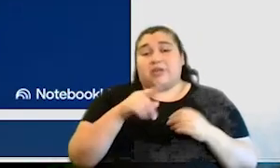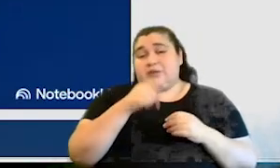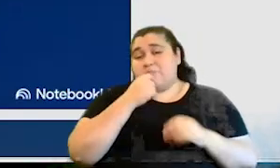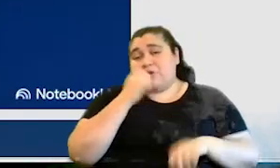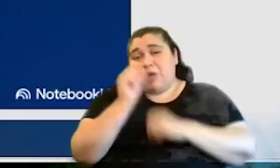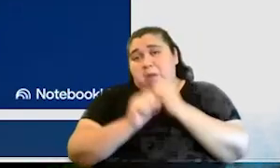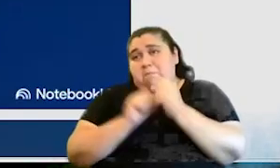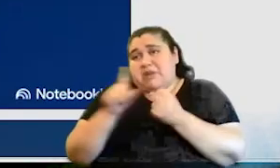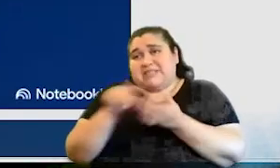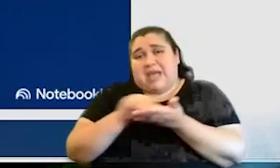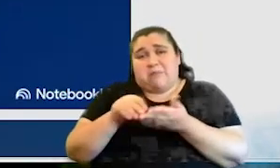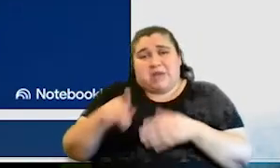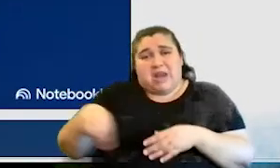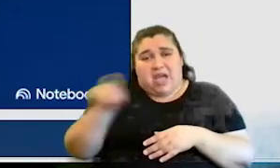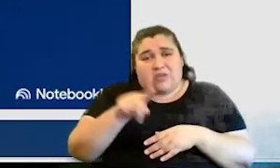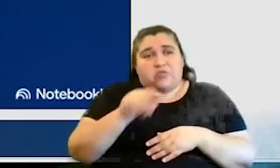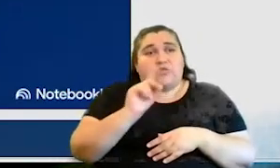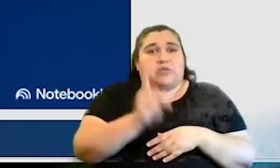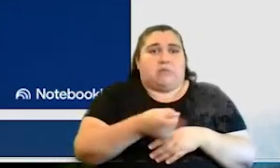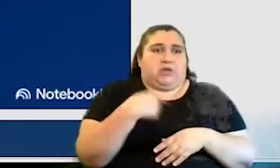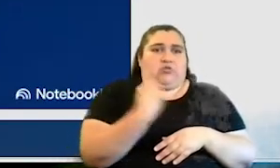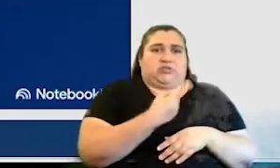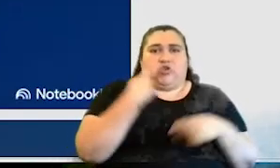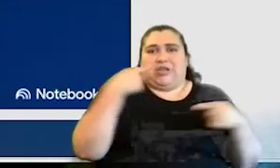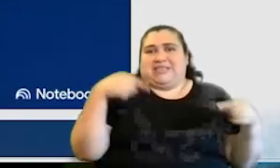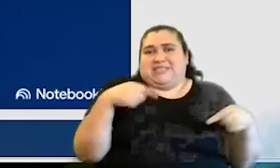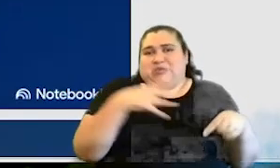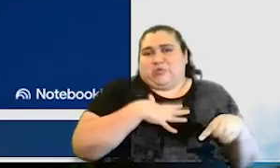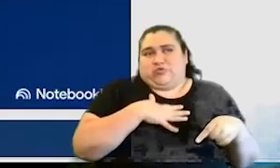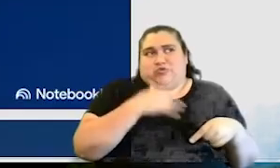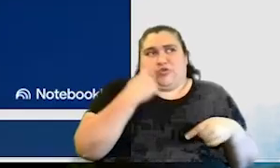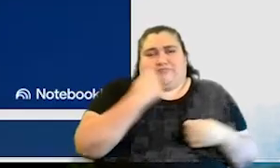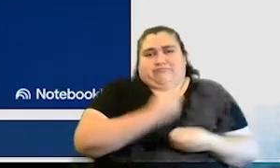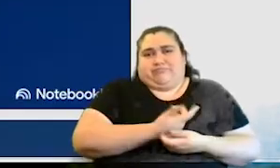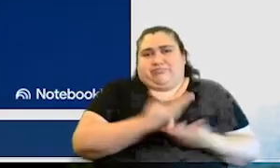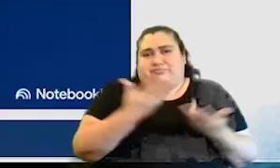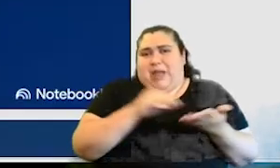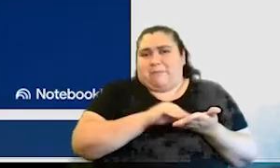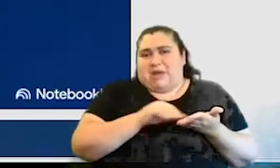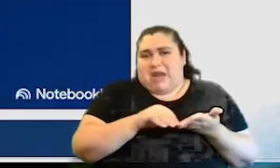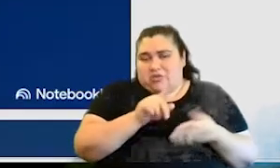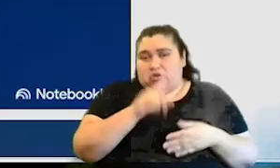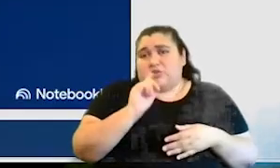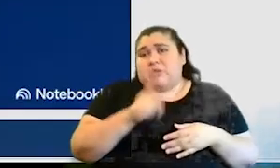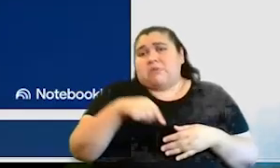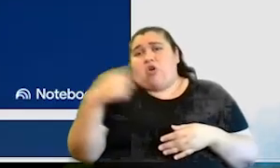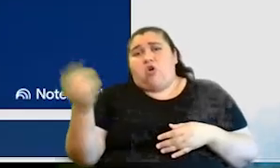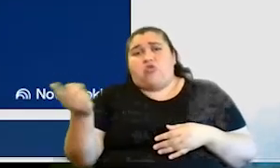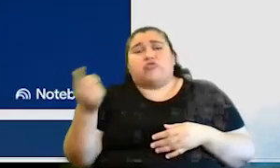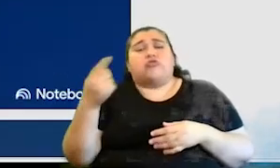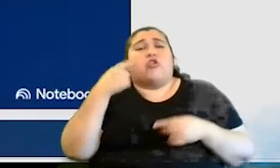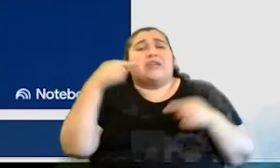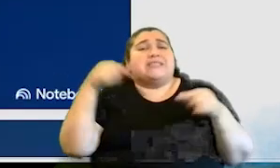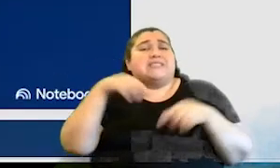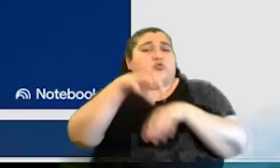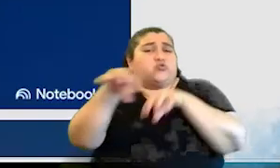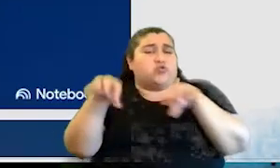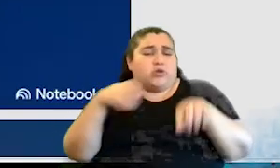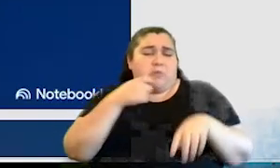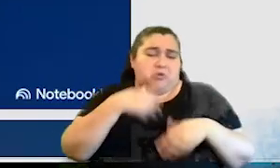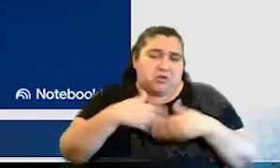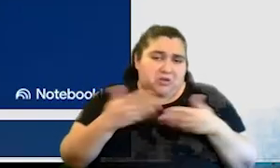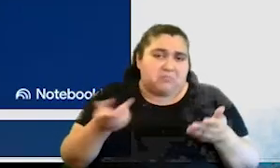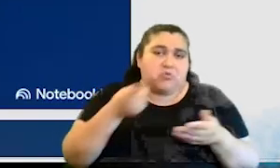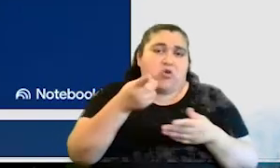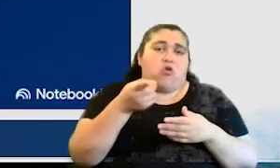que tiene empleados, sino que un organismo como nosotros, que somos miles de empleados, y otros organismos, como pueden ser un organismo